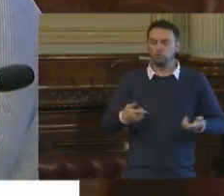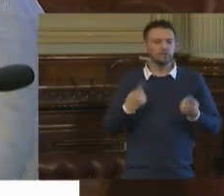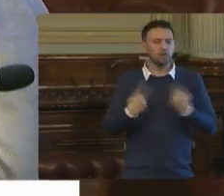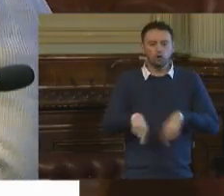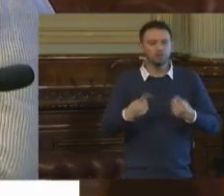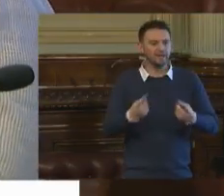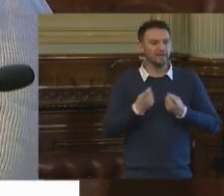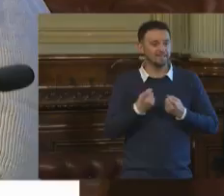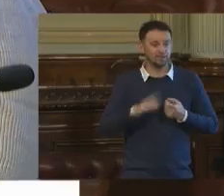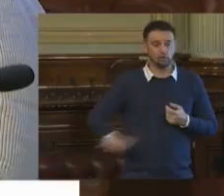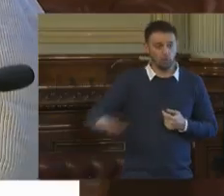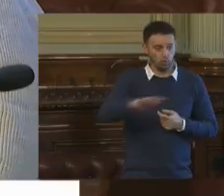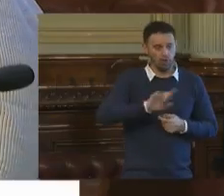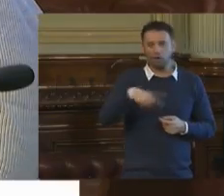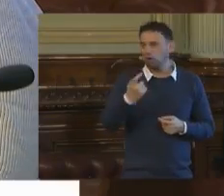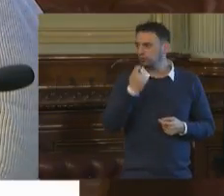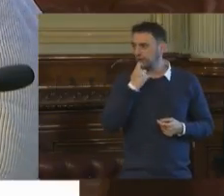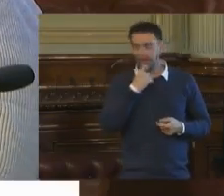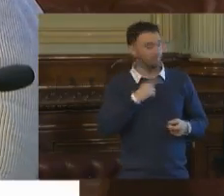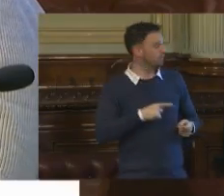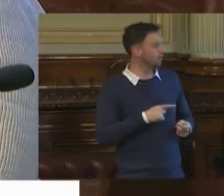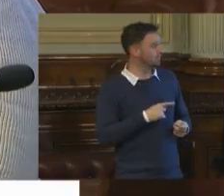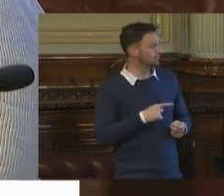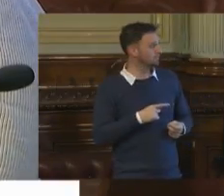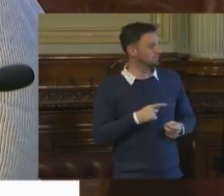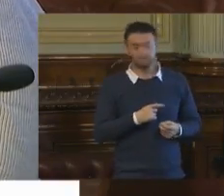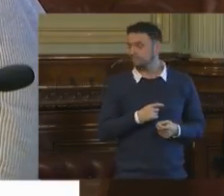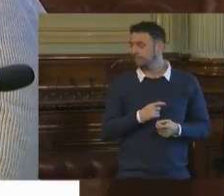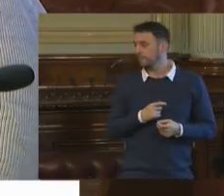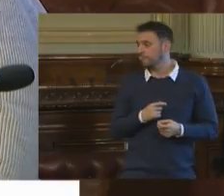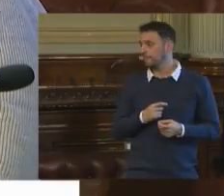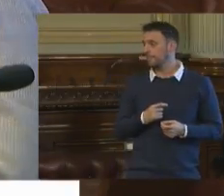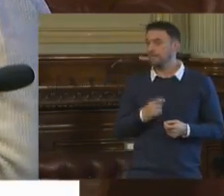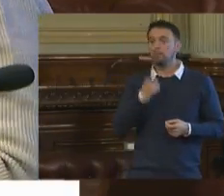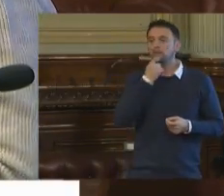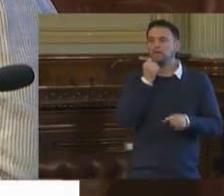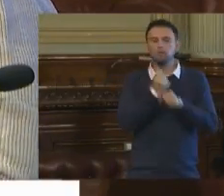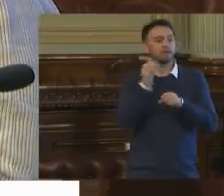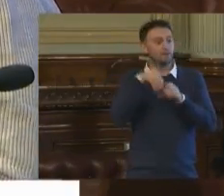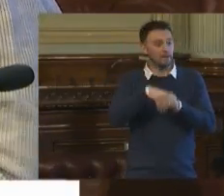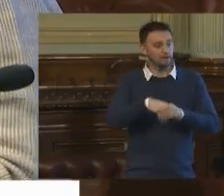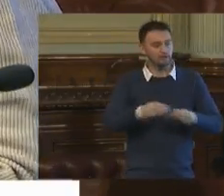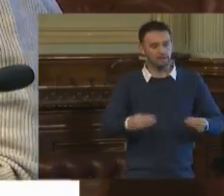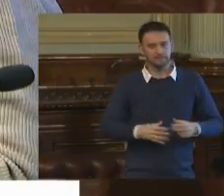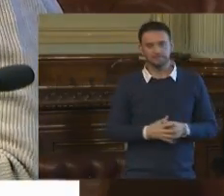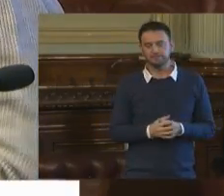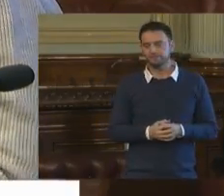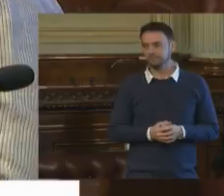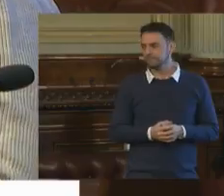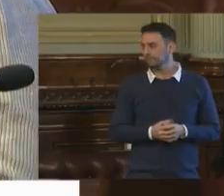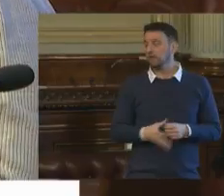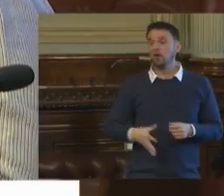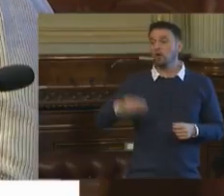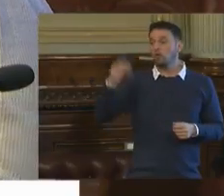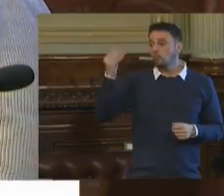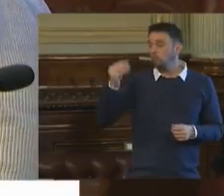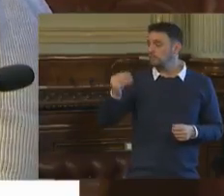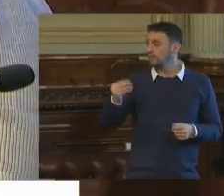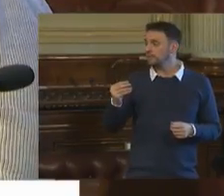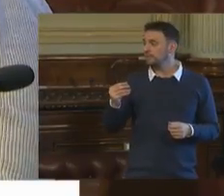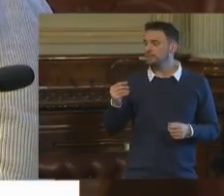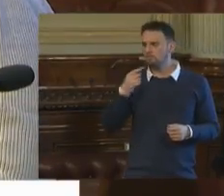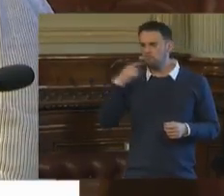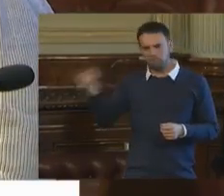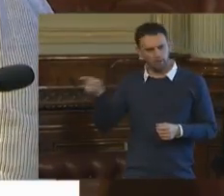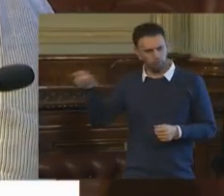entornos que sean otro ejemplo práctico en el ámbito laboral es por ejemplo muchas veces